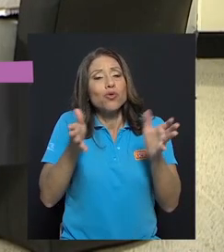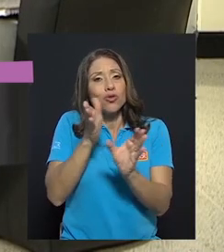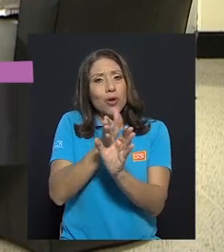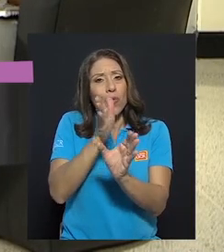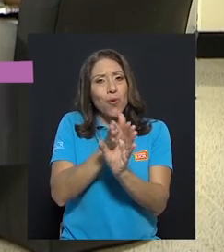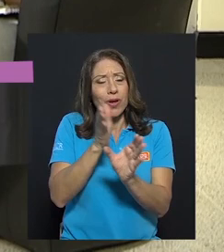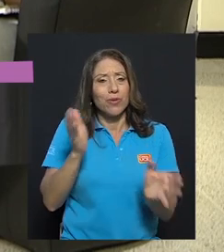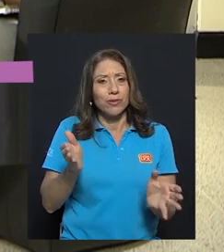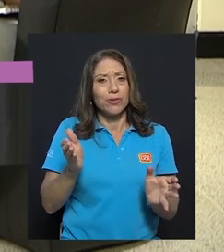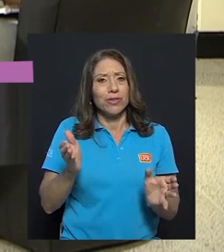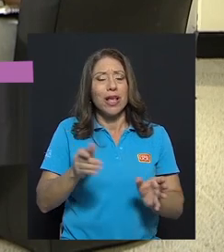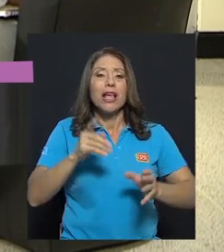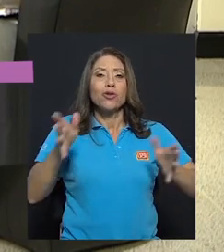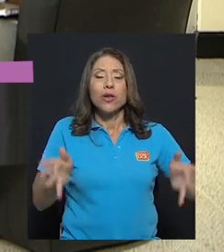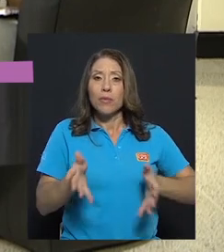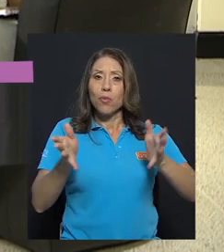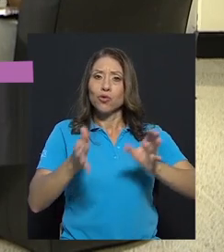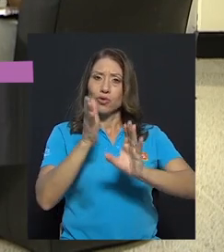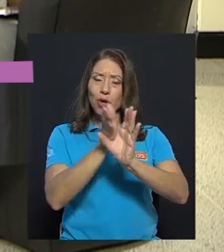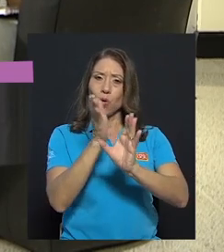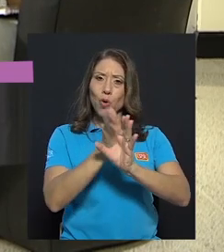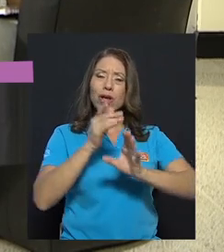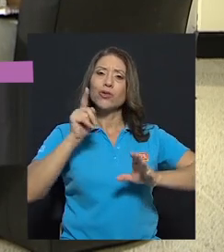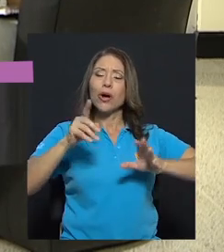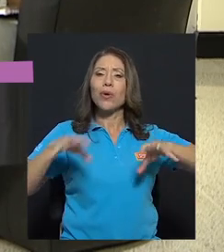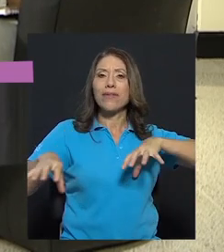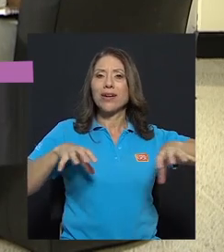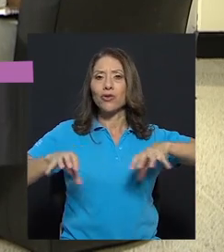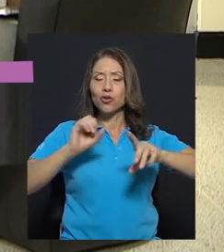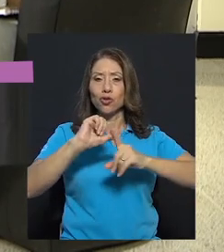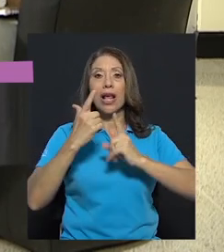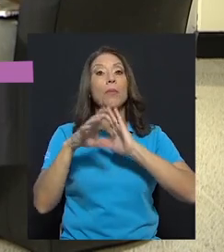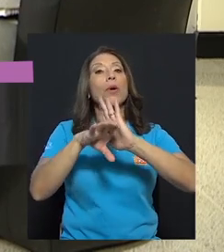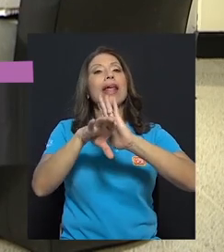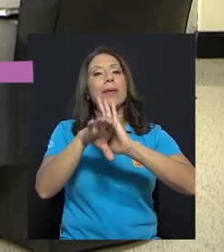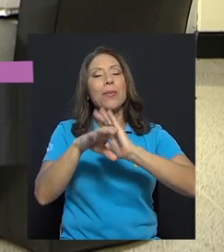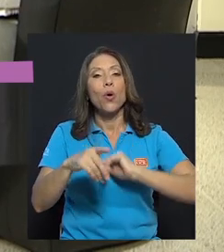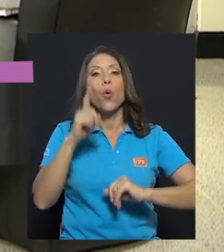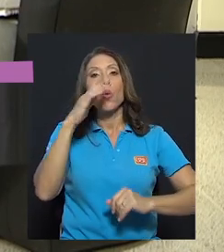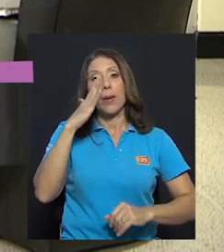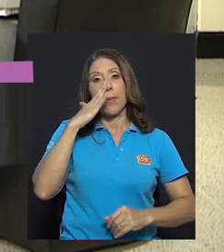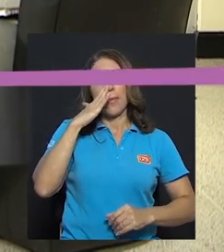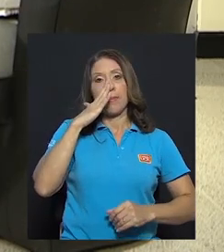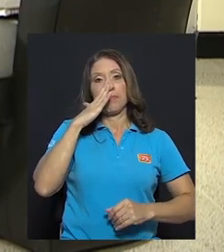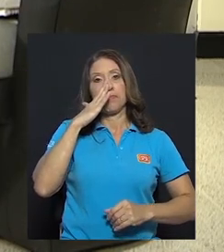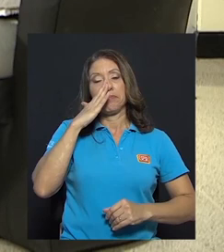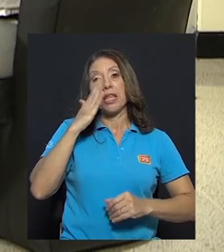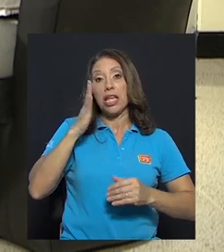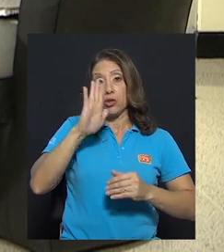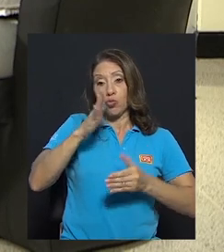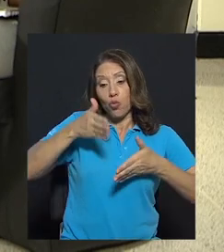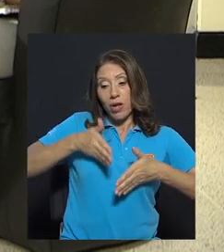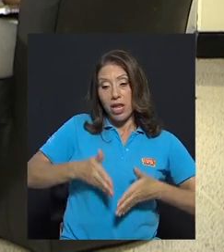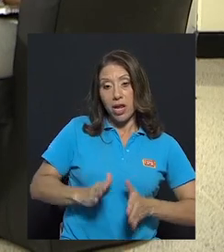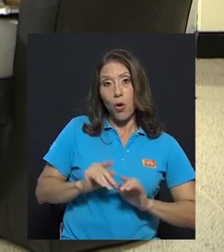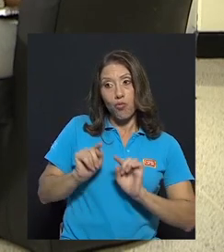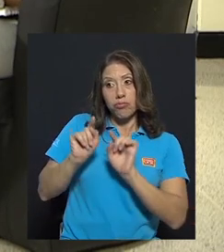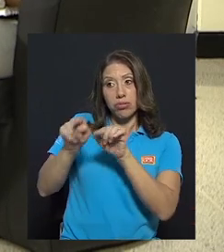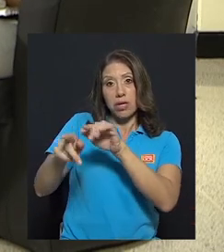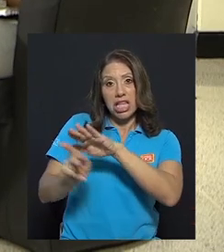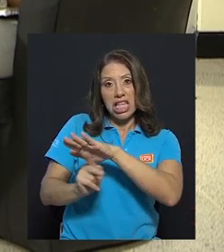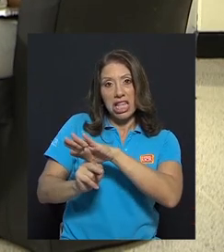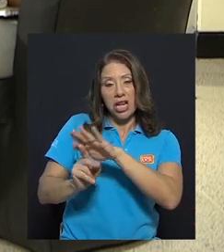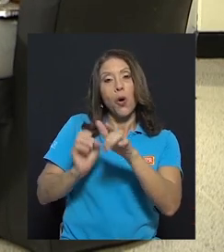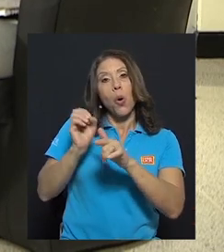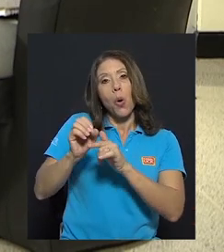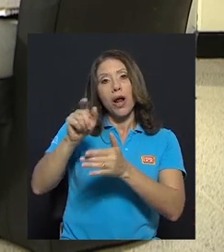psicológicos hacia una reacción social. Por ejemplo, una madre que tiene a su hijo en la escuela o en el kinder y